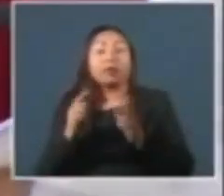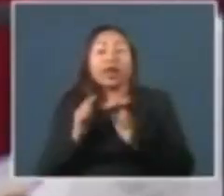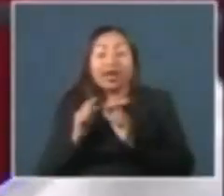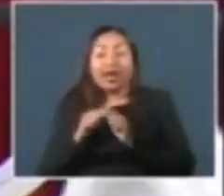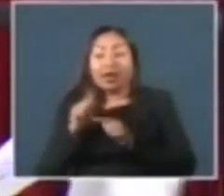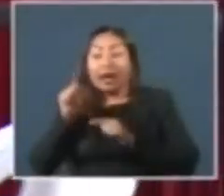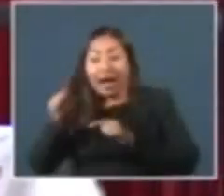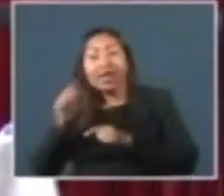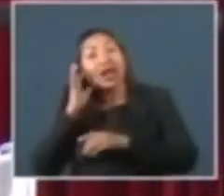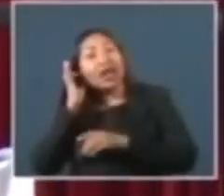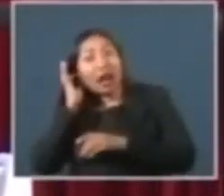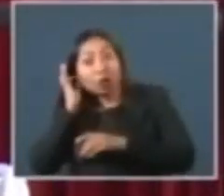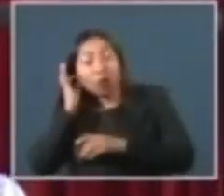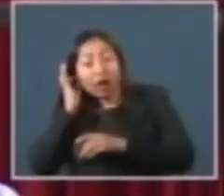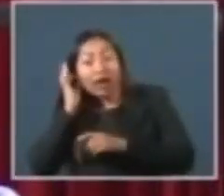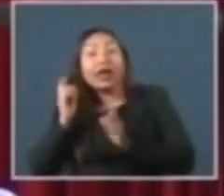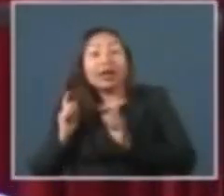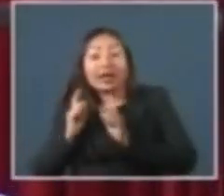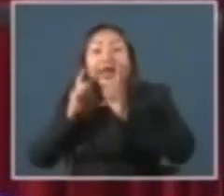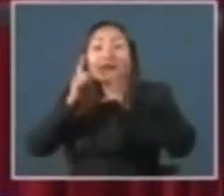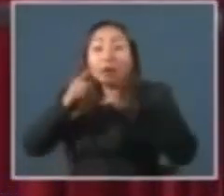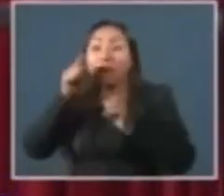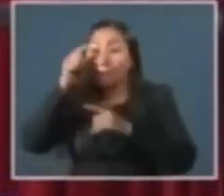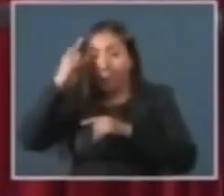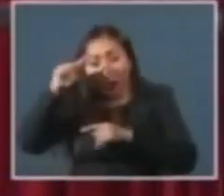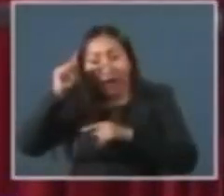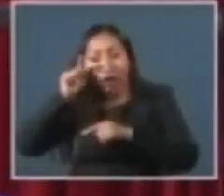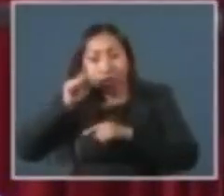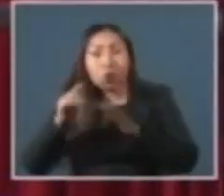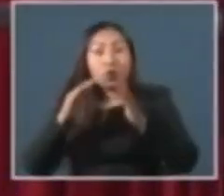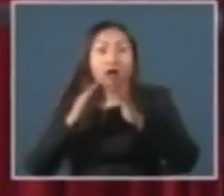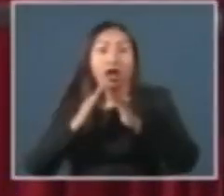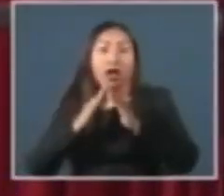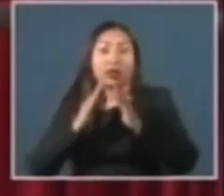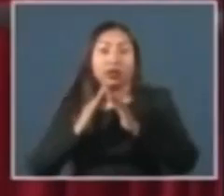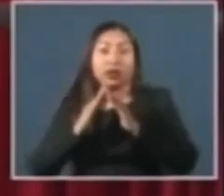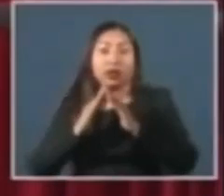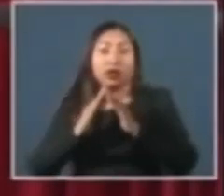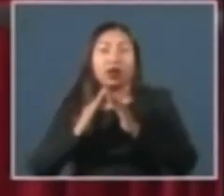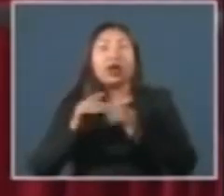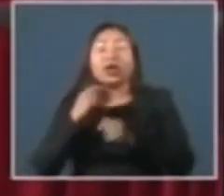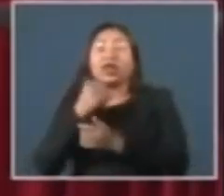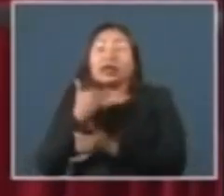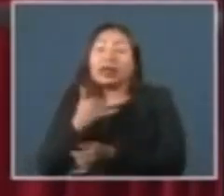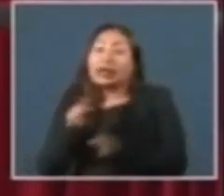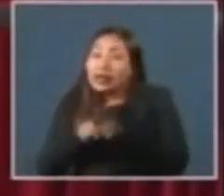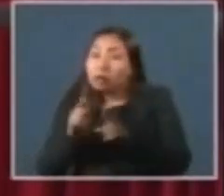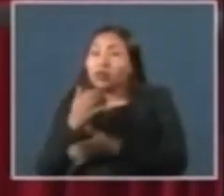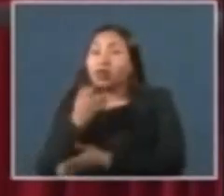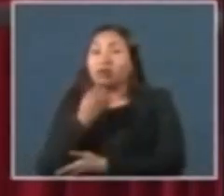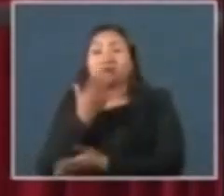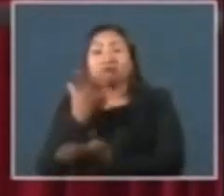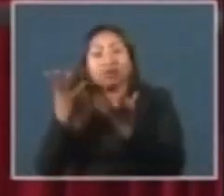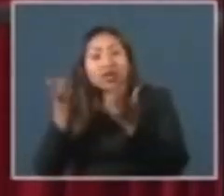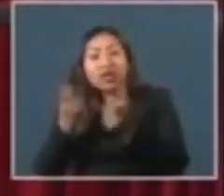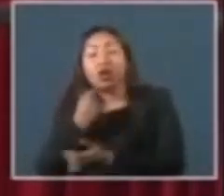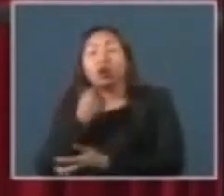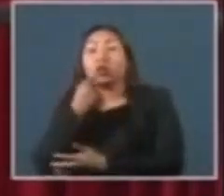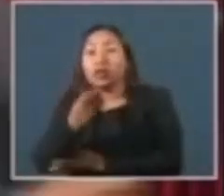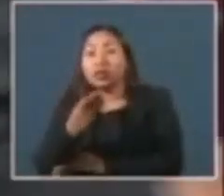casa. Todo eso queda. Y quiero decirle otra cosa. Ella sí